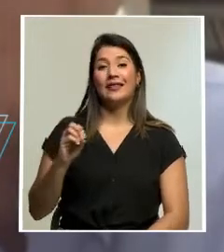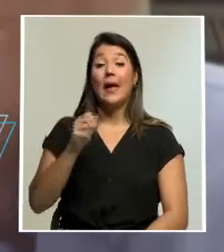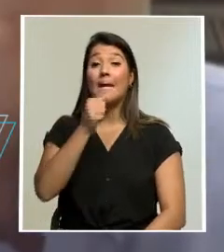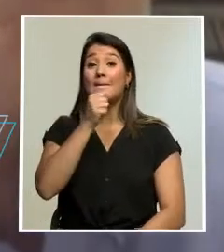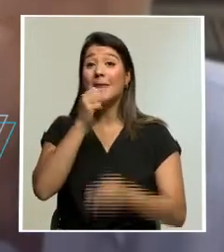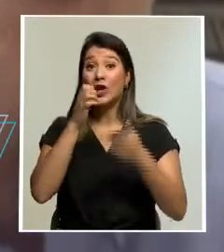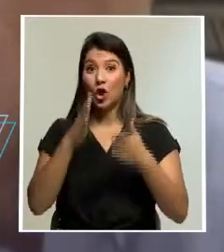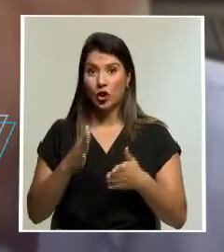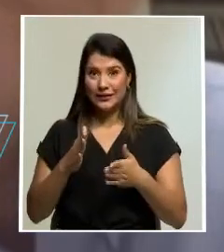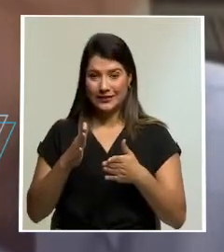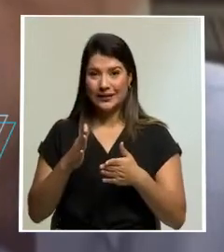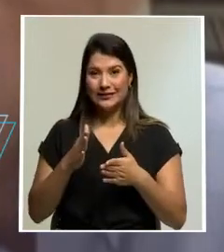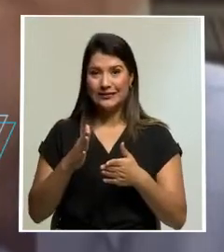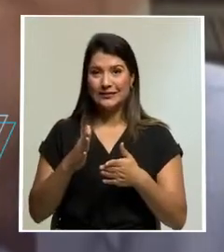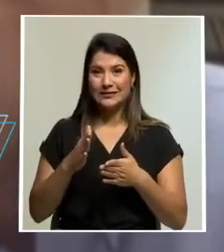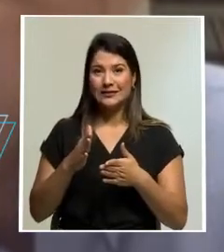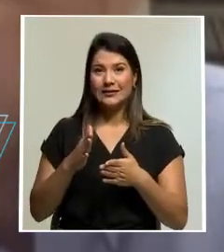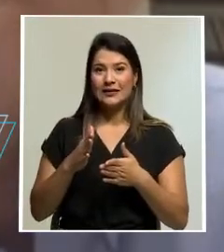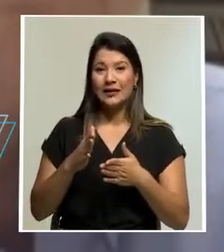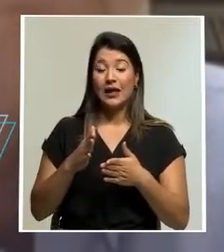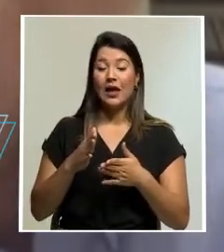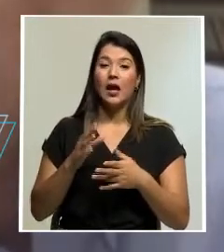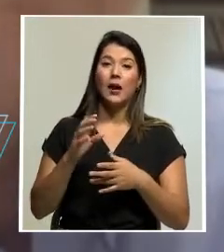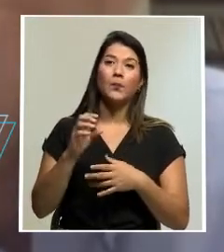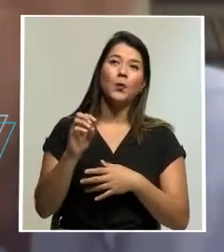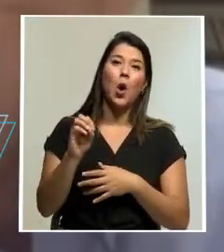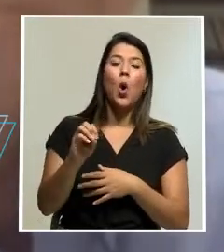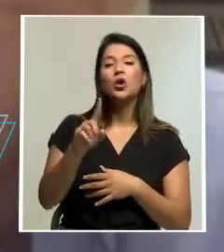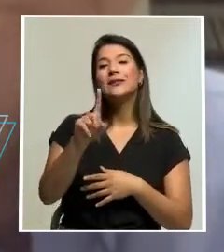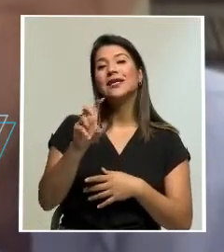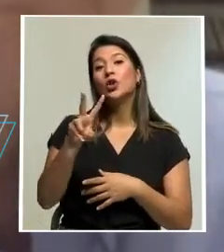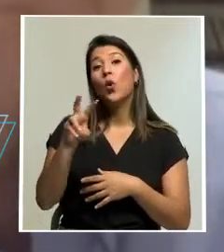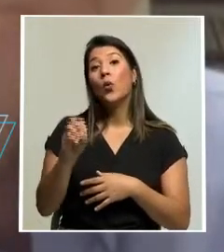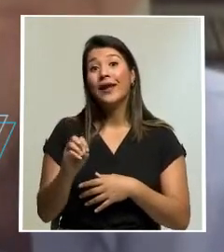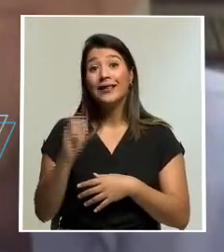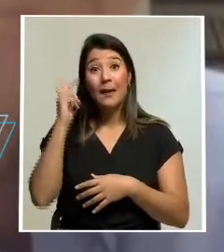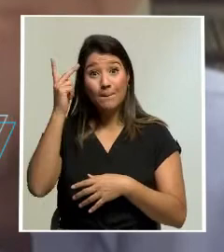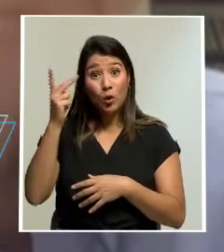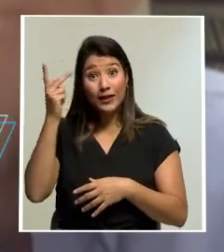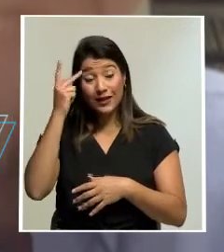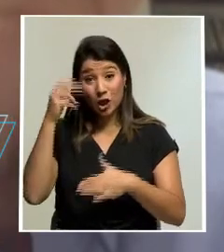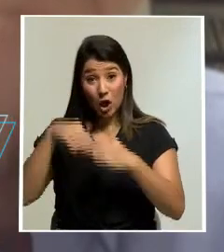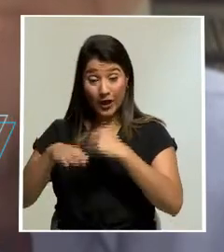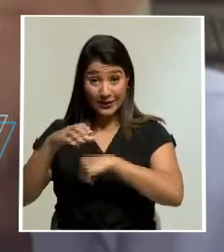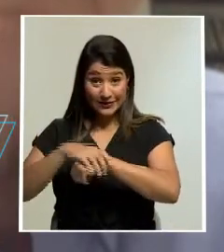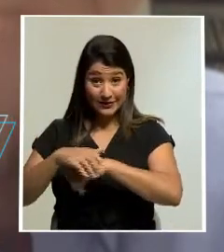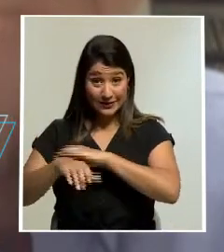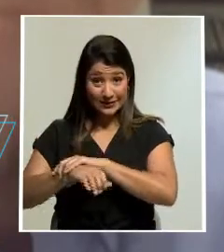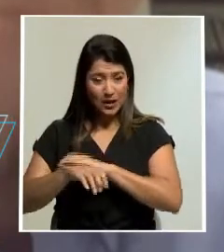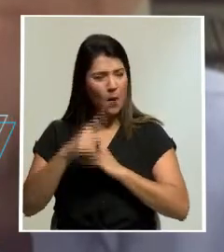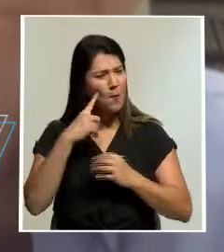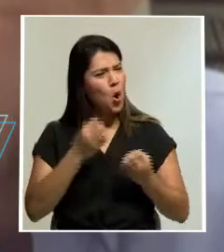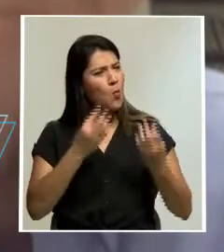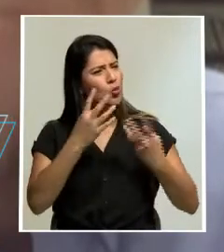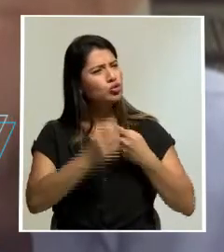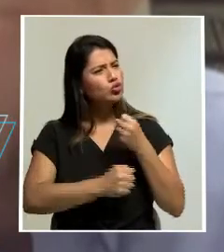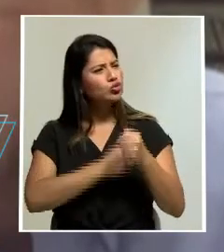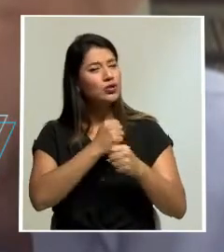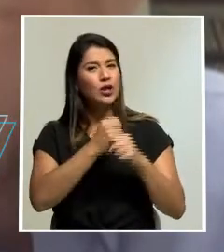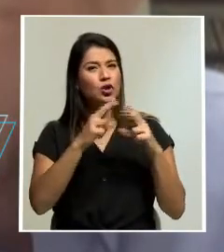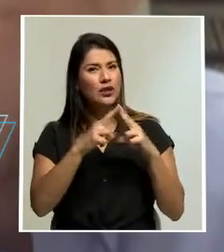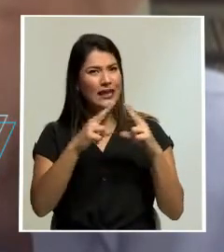Ahí va justamente, Carlos Fernando. Durante muchos meses la policía nicaragüense tuvo muchísima